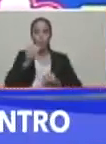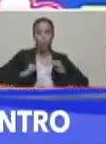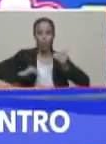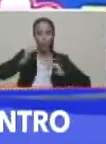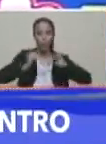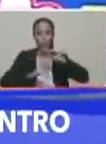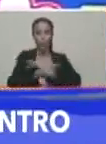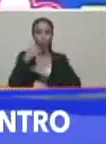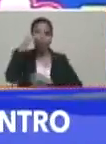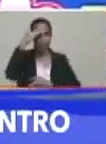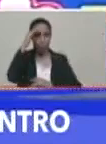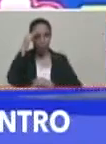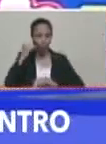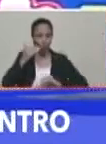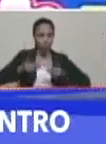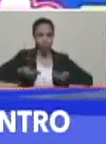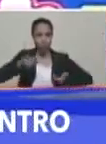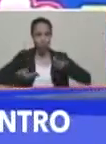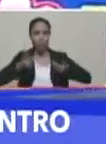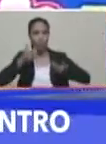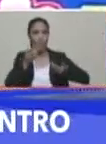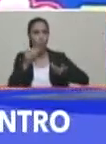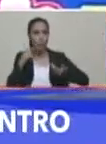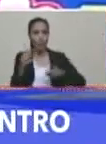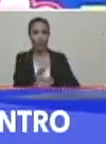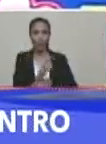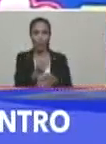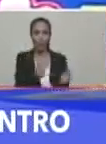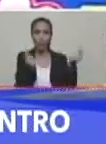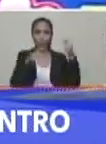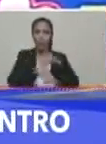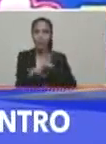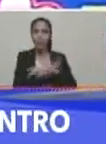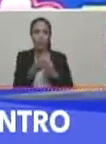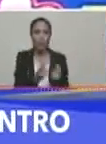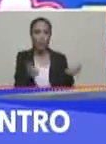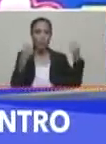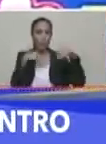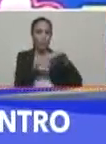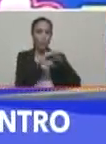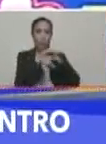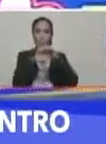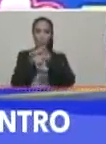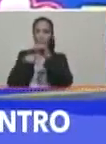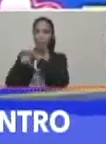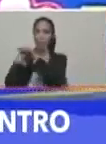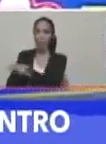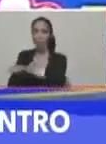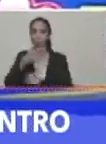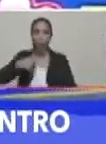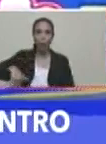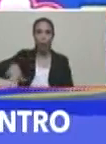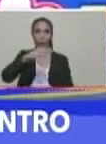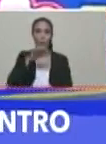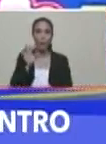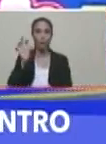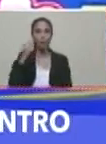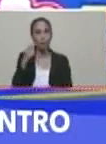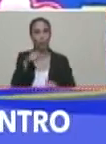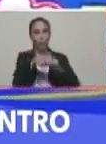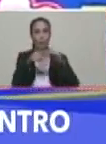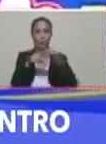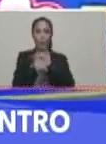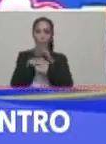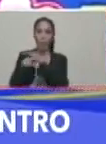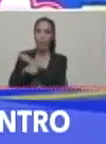nuestro referente más cercano, este fue mucho más rápido. La manera como Barrio Adentro llegó a todos los rincones del país desde ese abril del